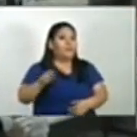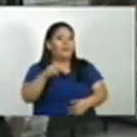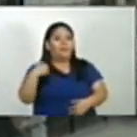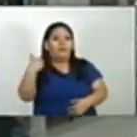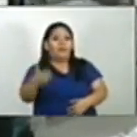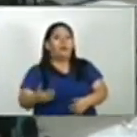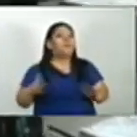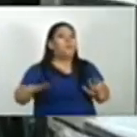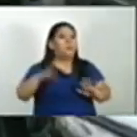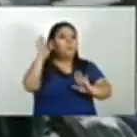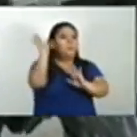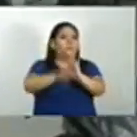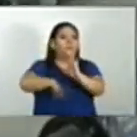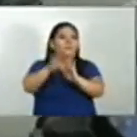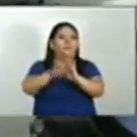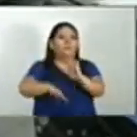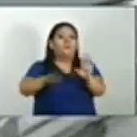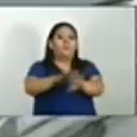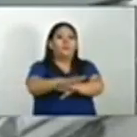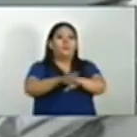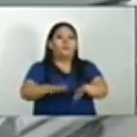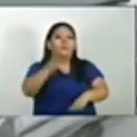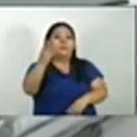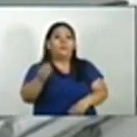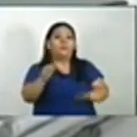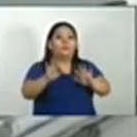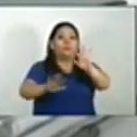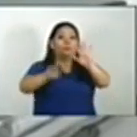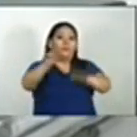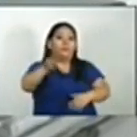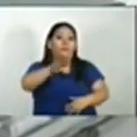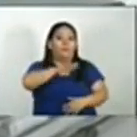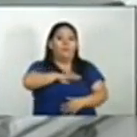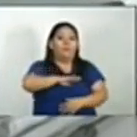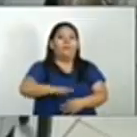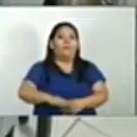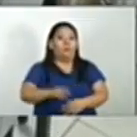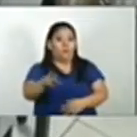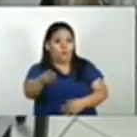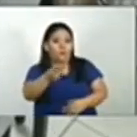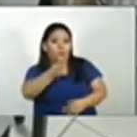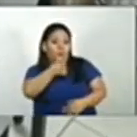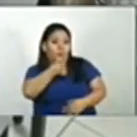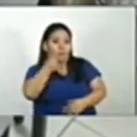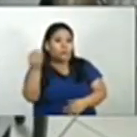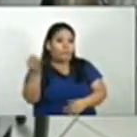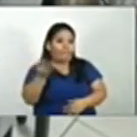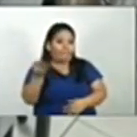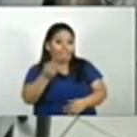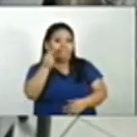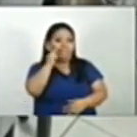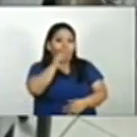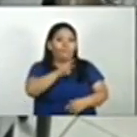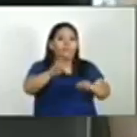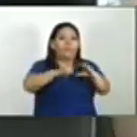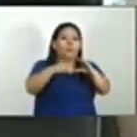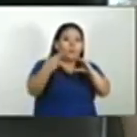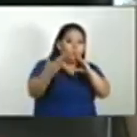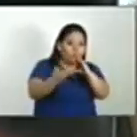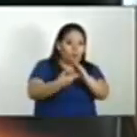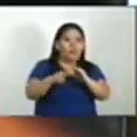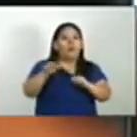grandes descuentos, y estarán vigentes hasta el 17 de septiembre. Para más información pueden buscarlos en redes sociales